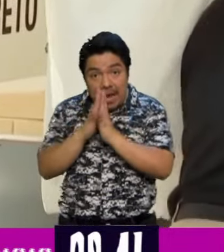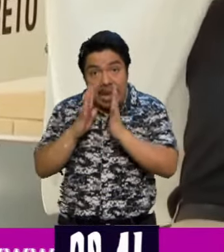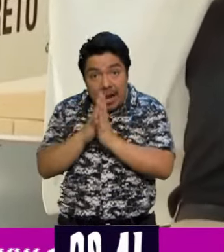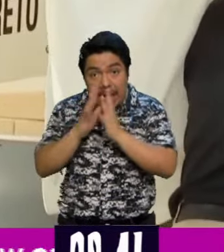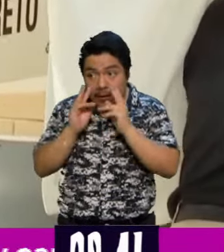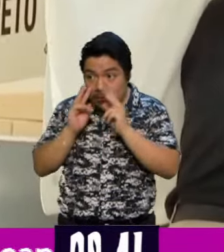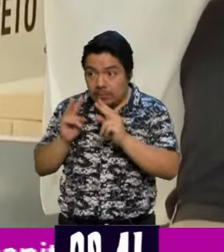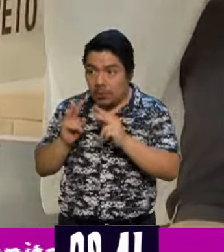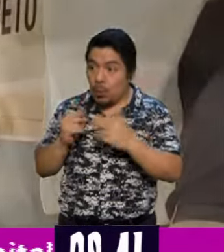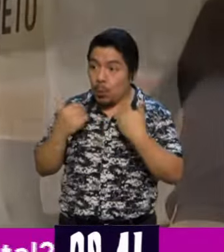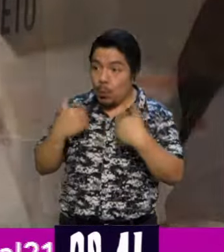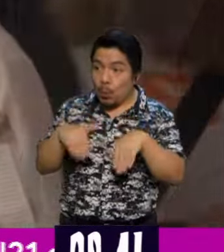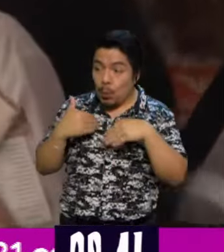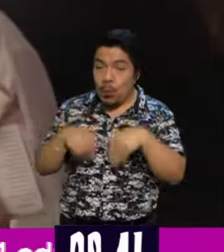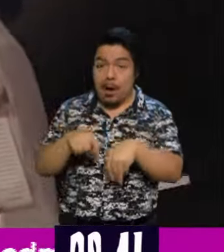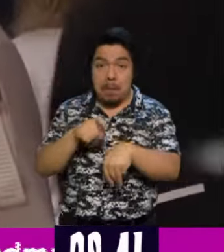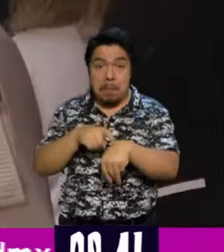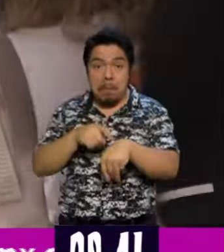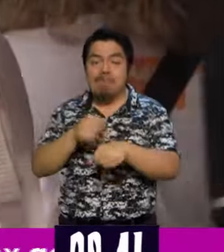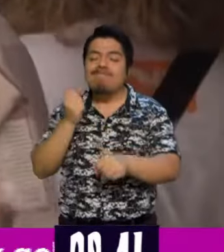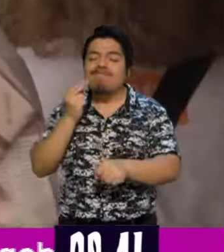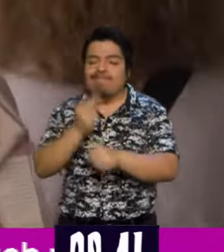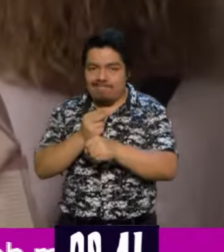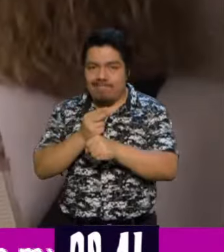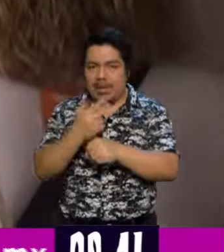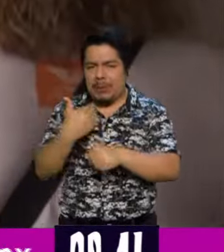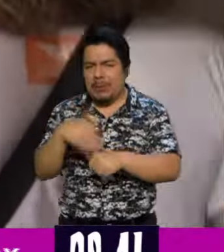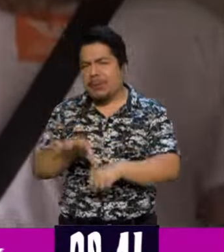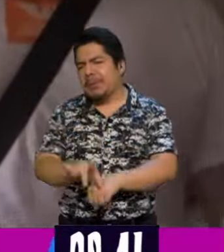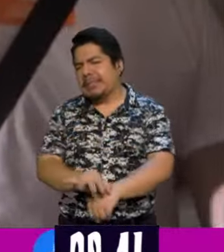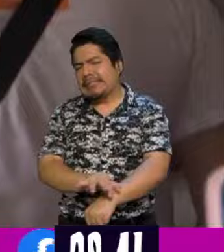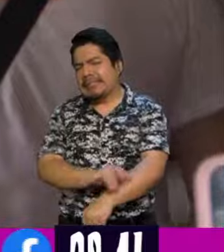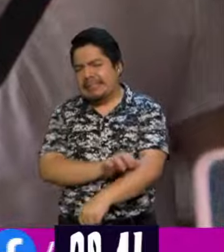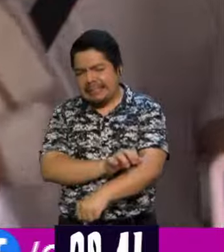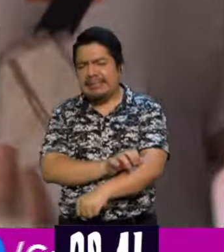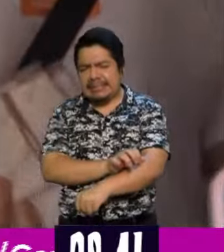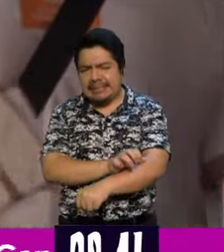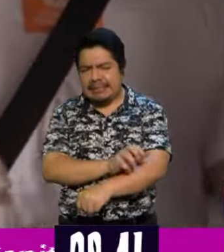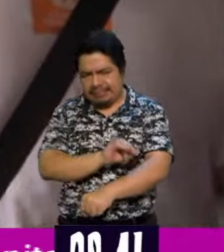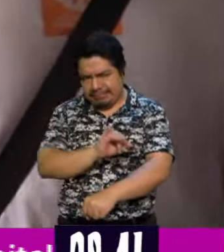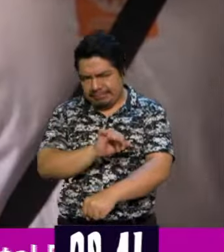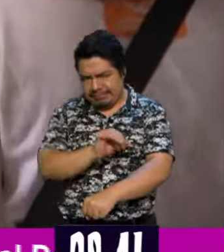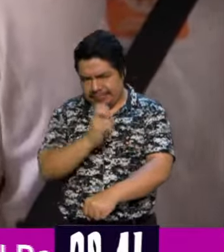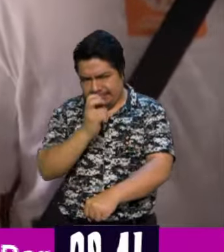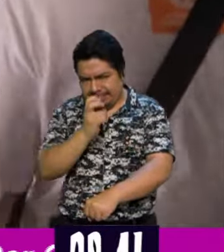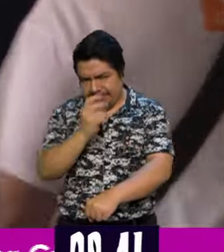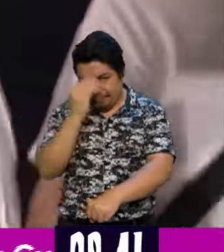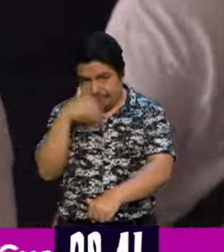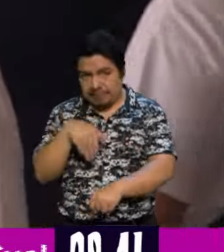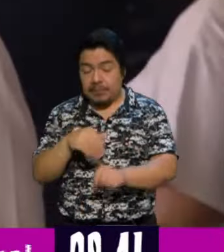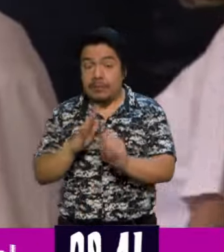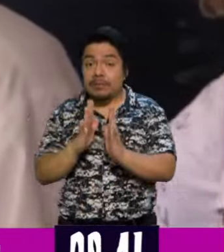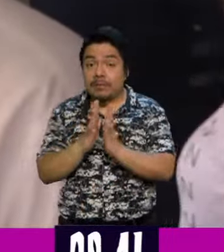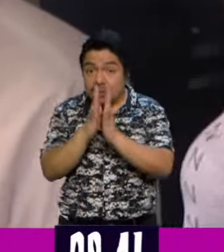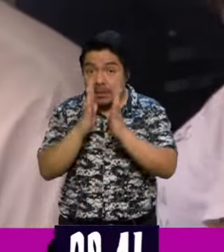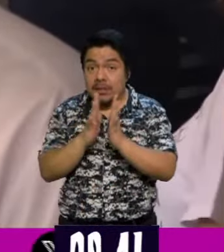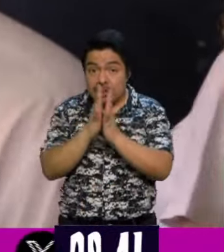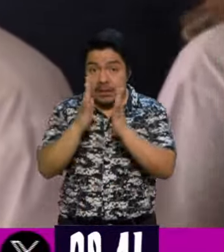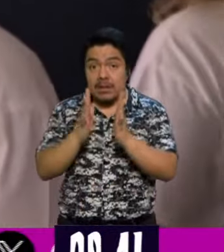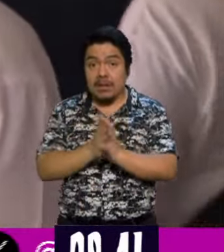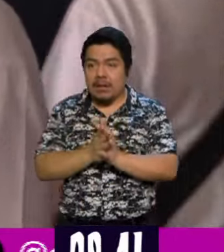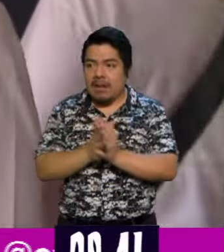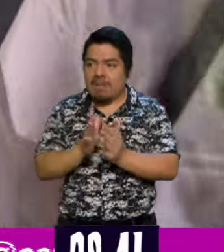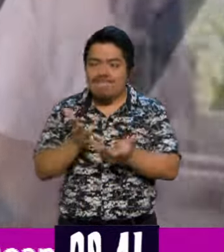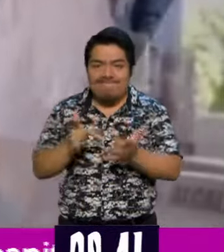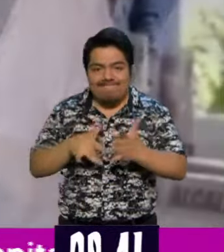Y es emocionante, desde muy temprano, y es emocionante. Y además de ello, esta participación